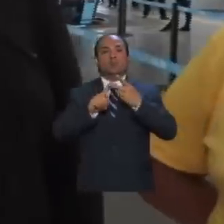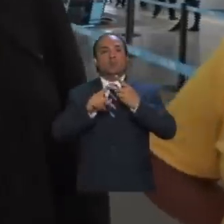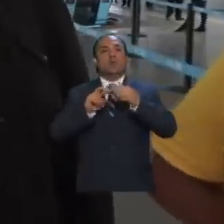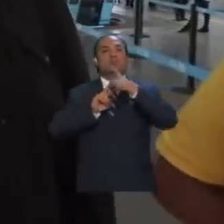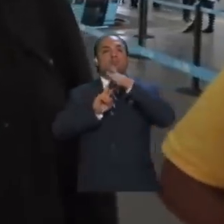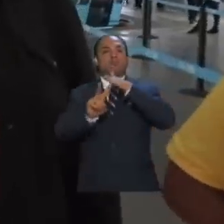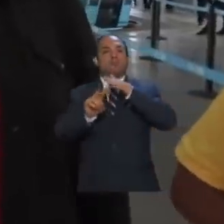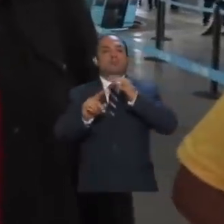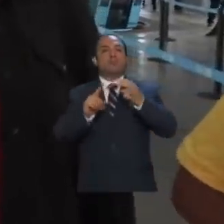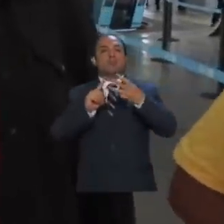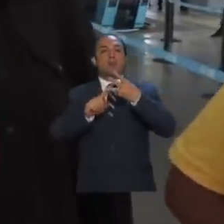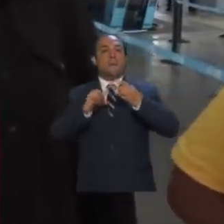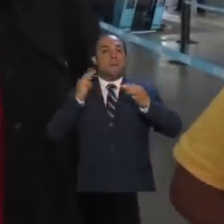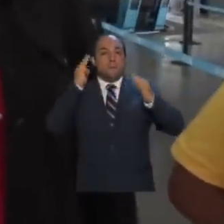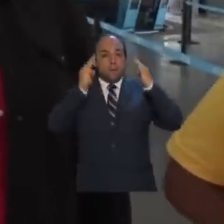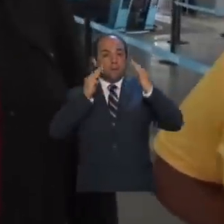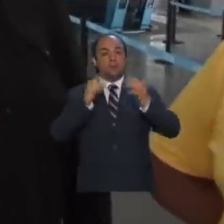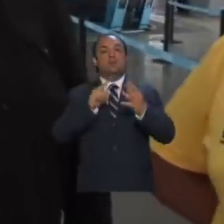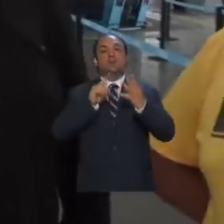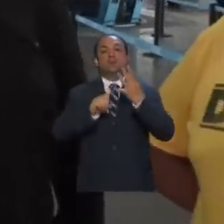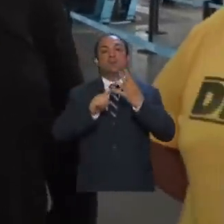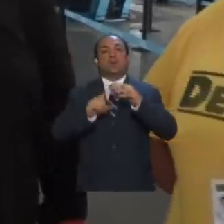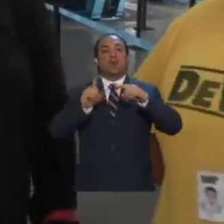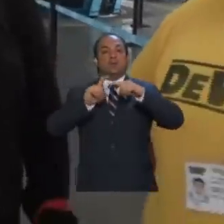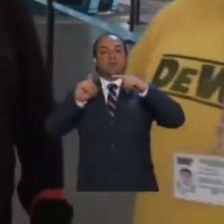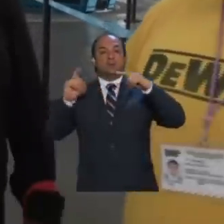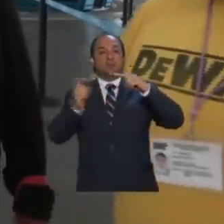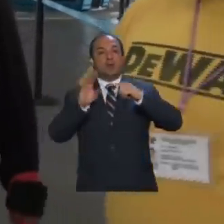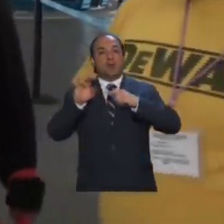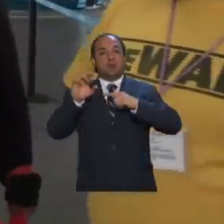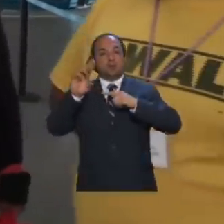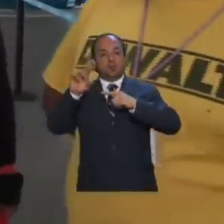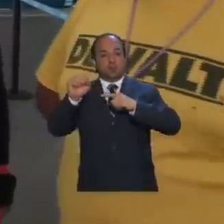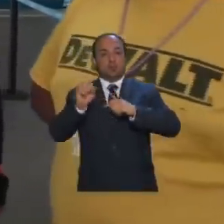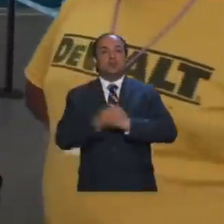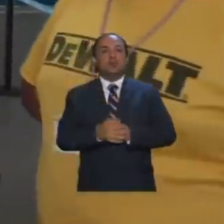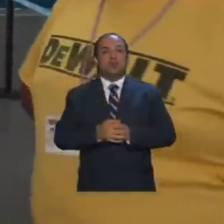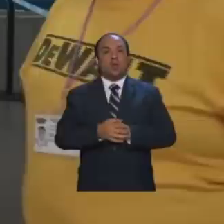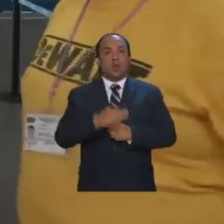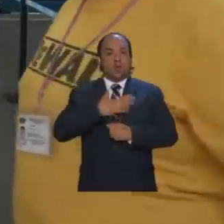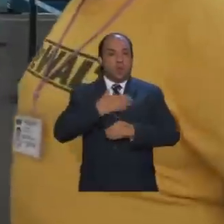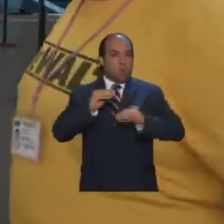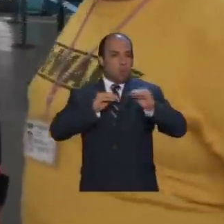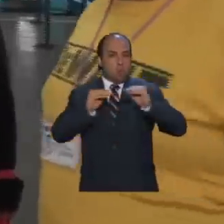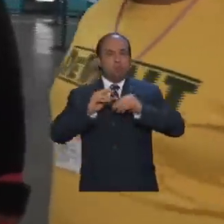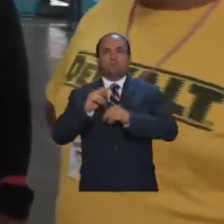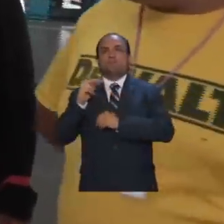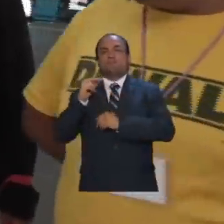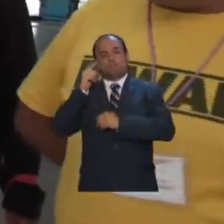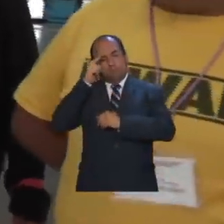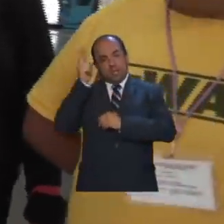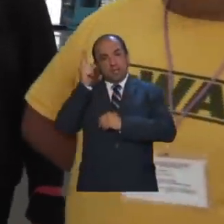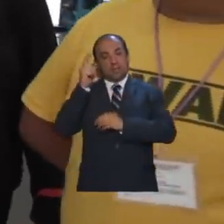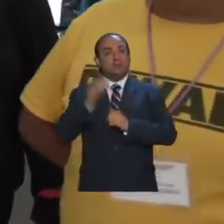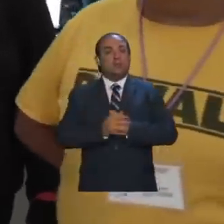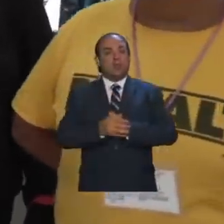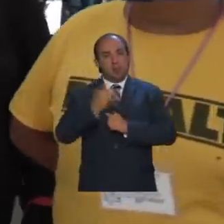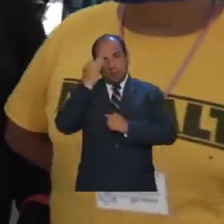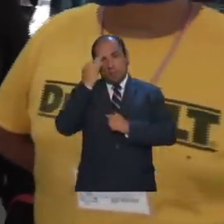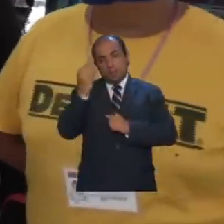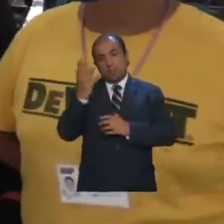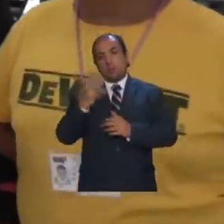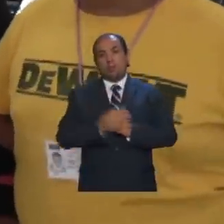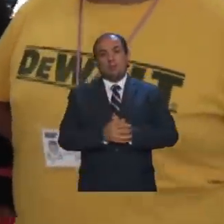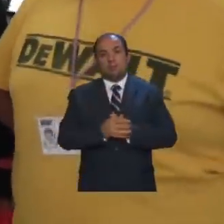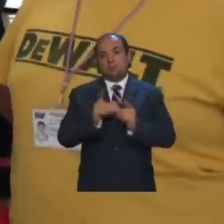vamos a tener un museo y tenemos el cablebús. Pues me voy a trasladar más fácilmente y en un tiempo más, pero